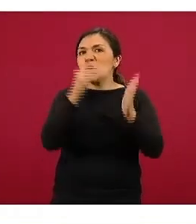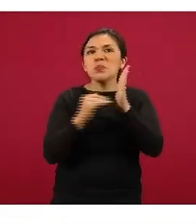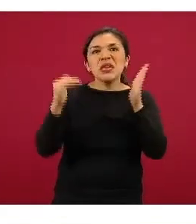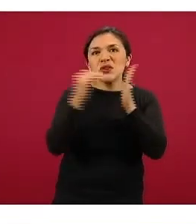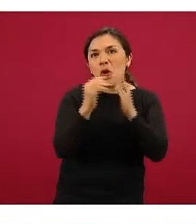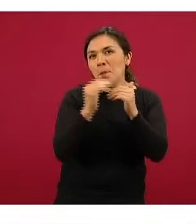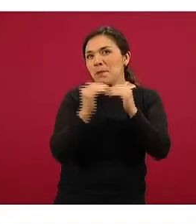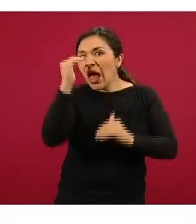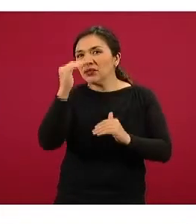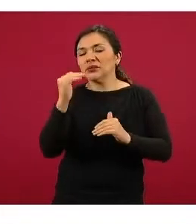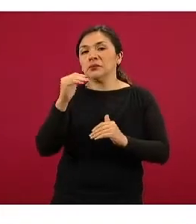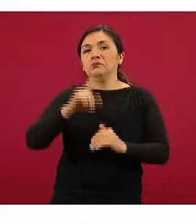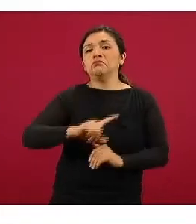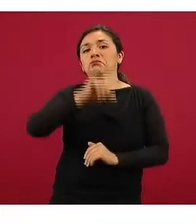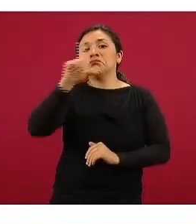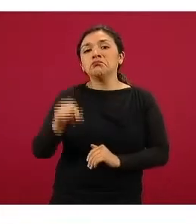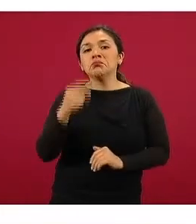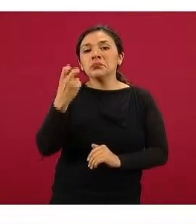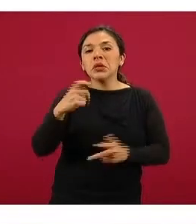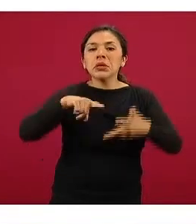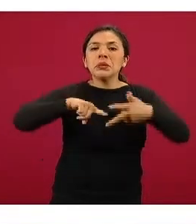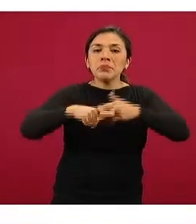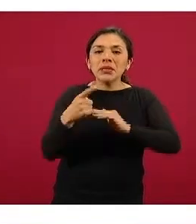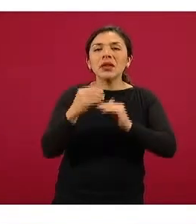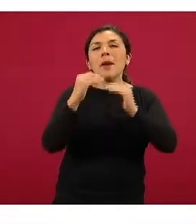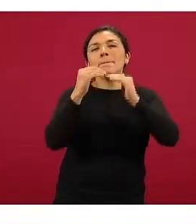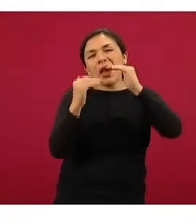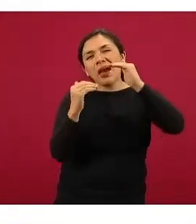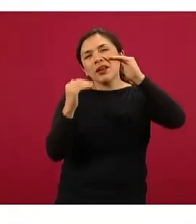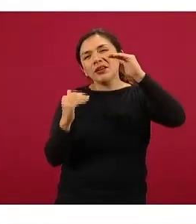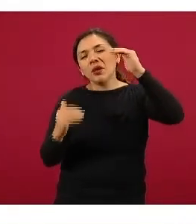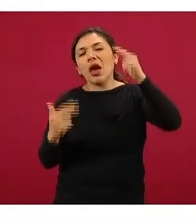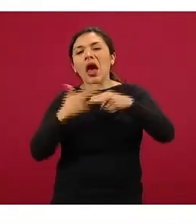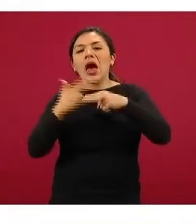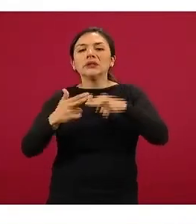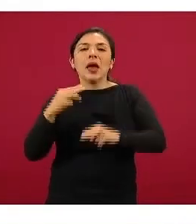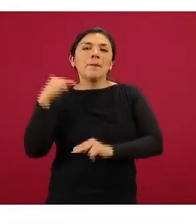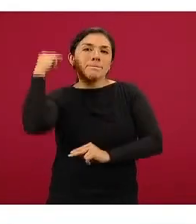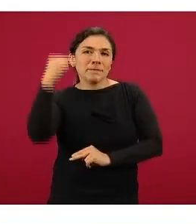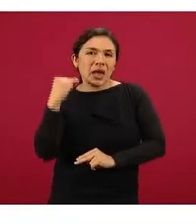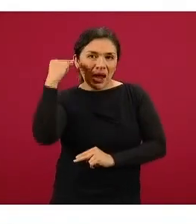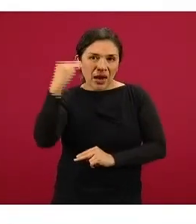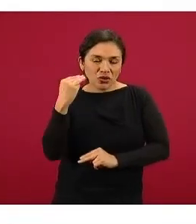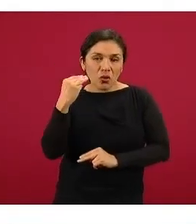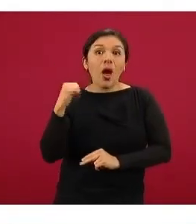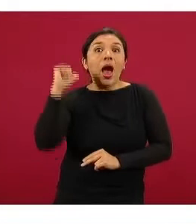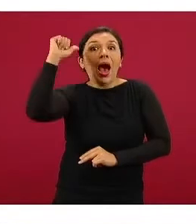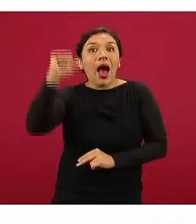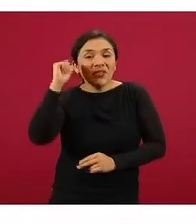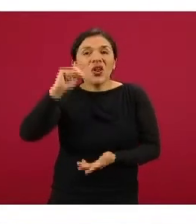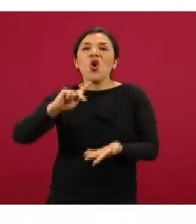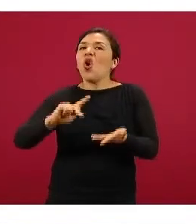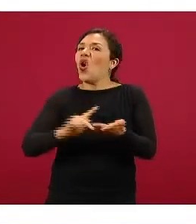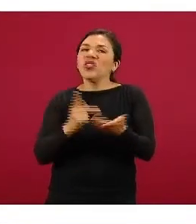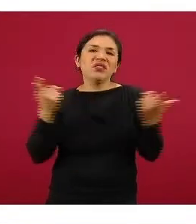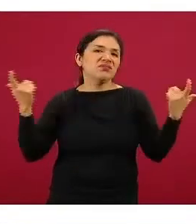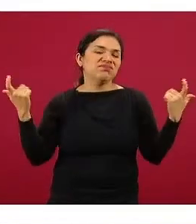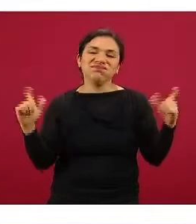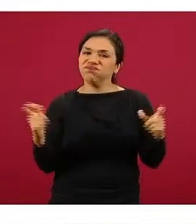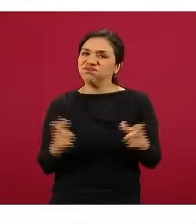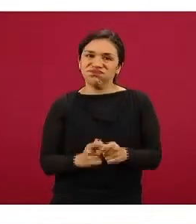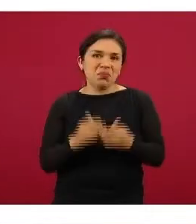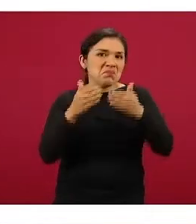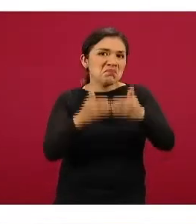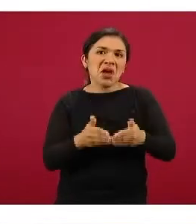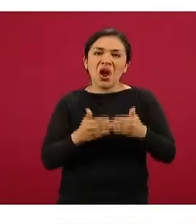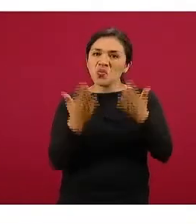ahí posteriormente empieza el descenso hasta marzo. En abril vuelve a tocar piso los cruceros